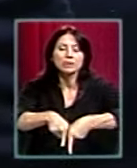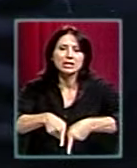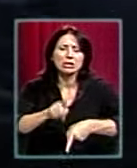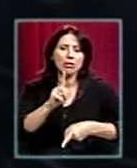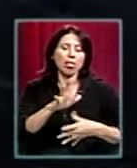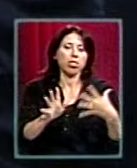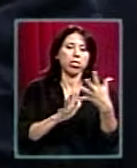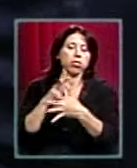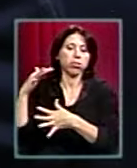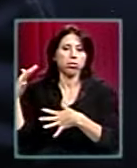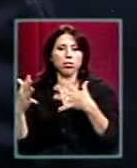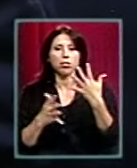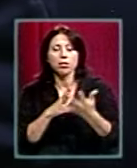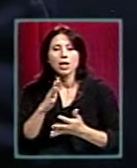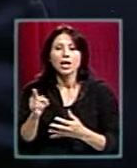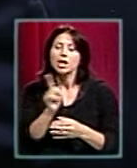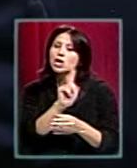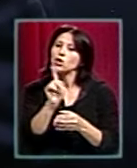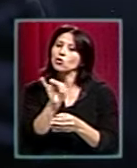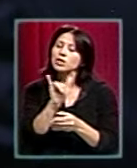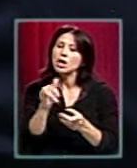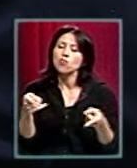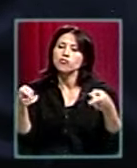en vez de una música